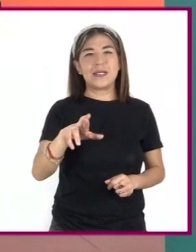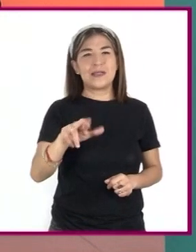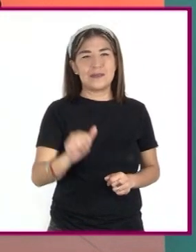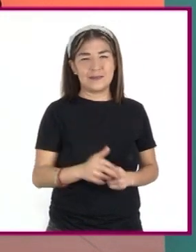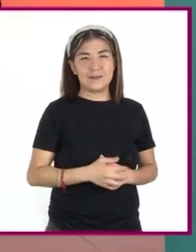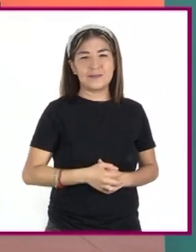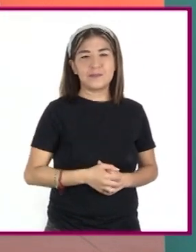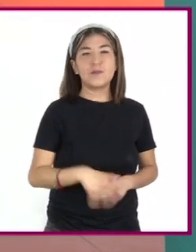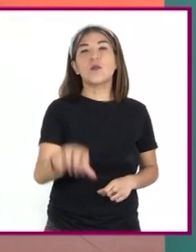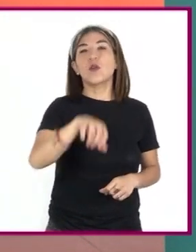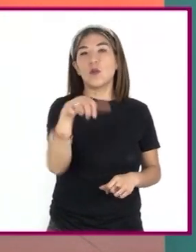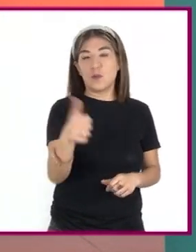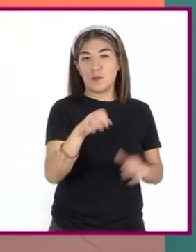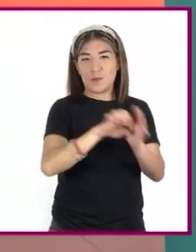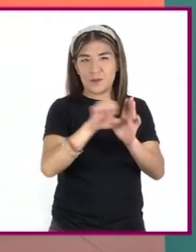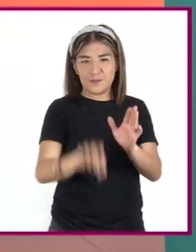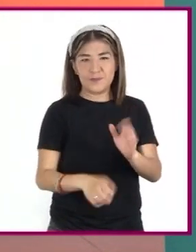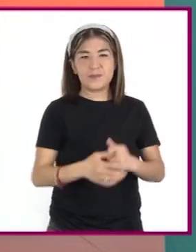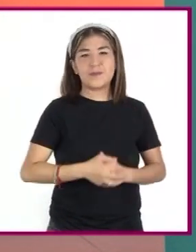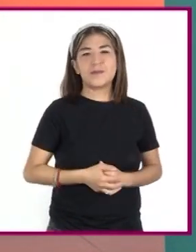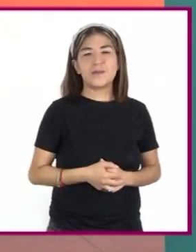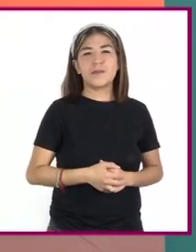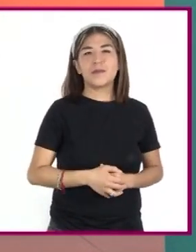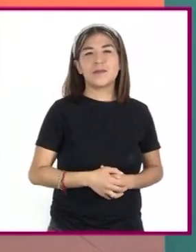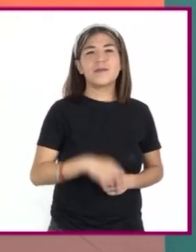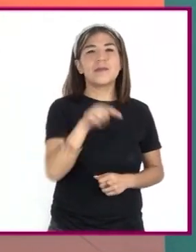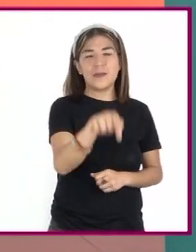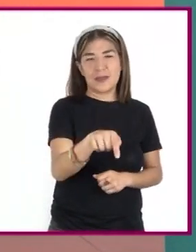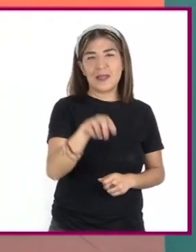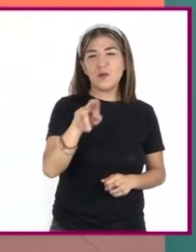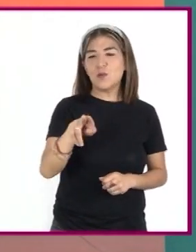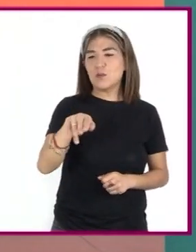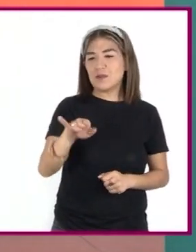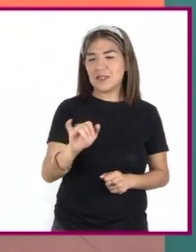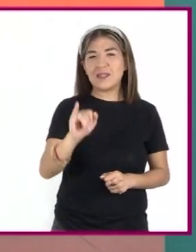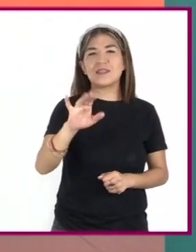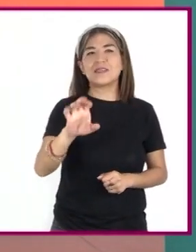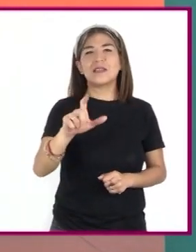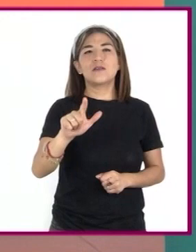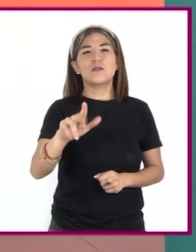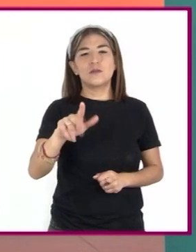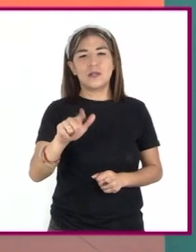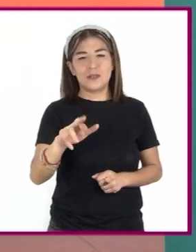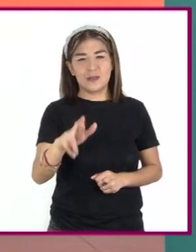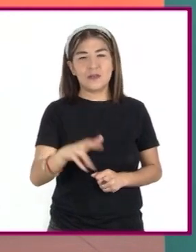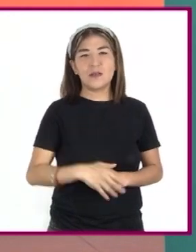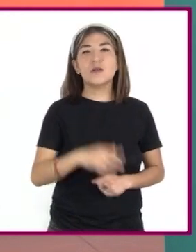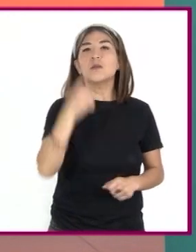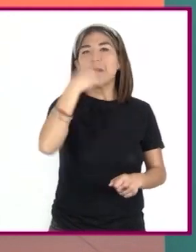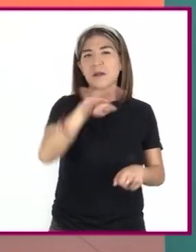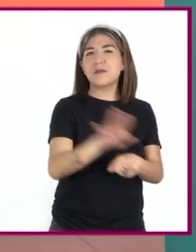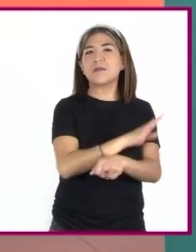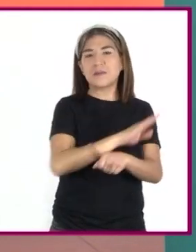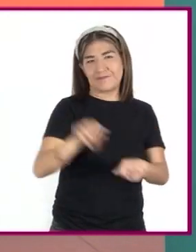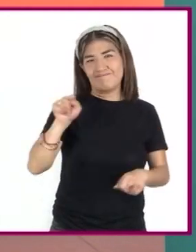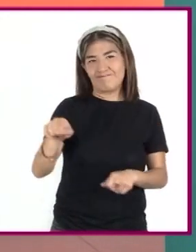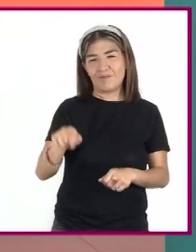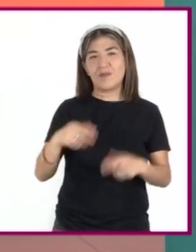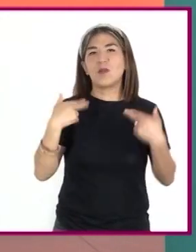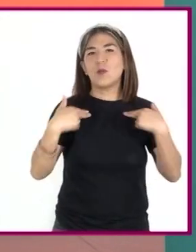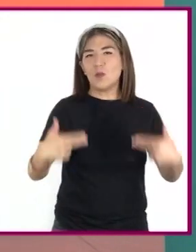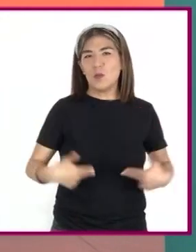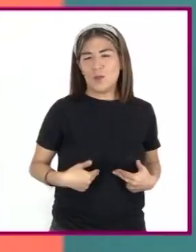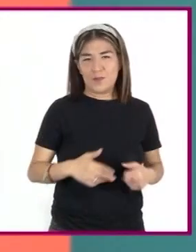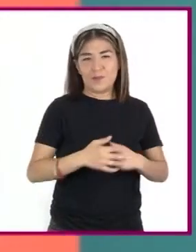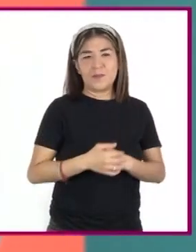El siguiente ejemplo es un organismo unicelular, utilizado en beneficio del ser humano,